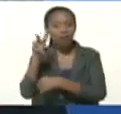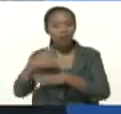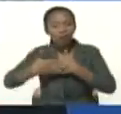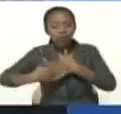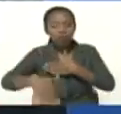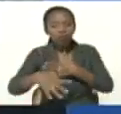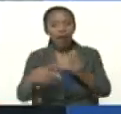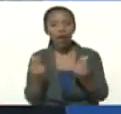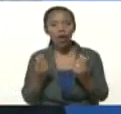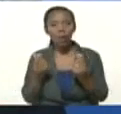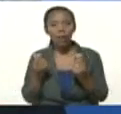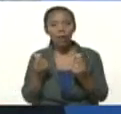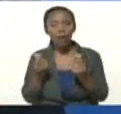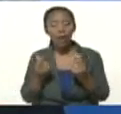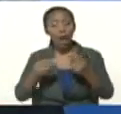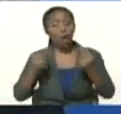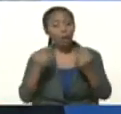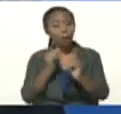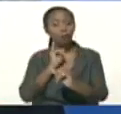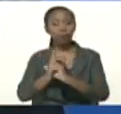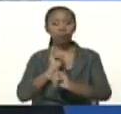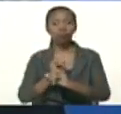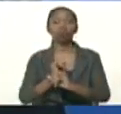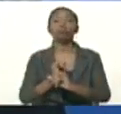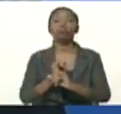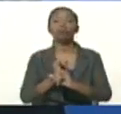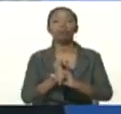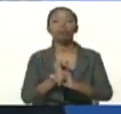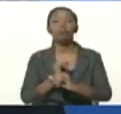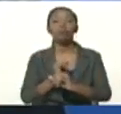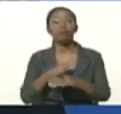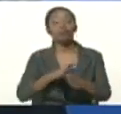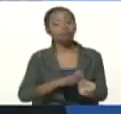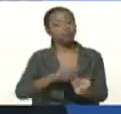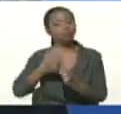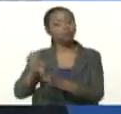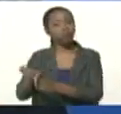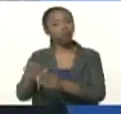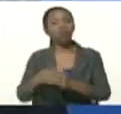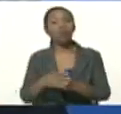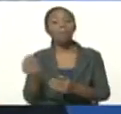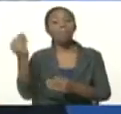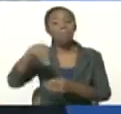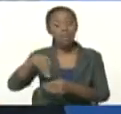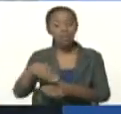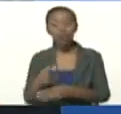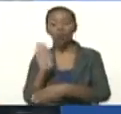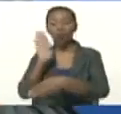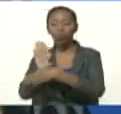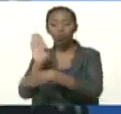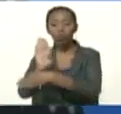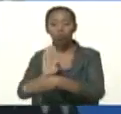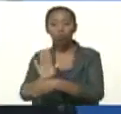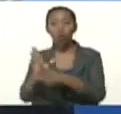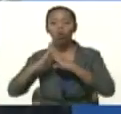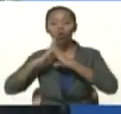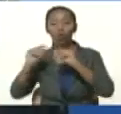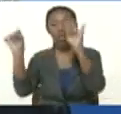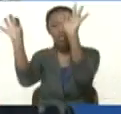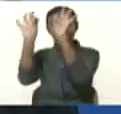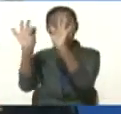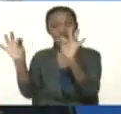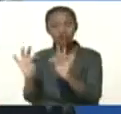economía, es la economía digital, y además proteger en toda su forma